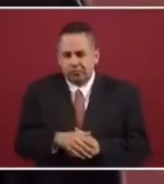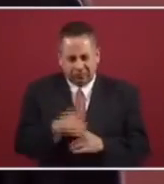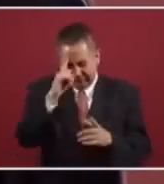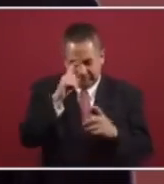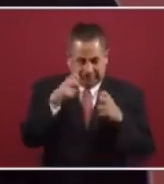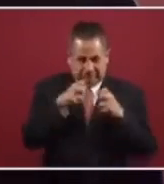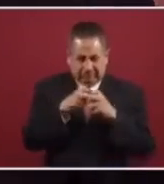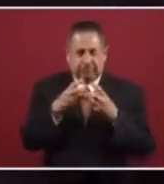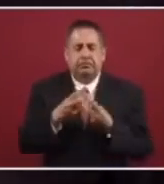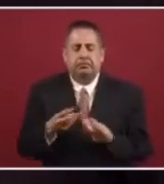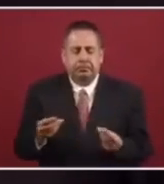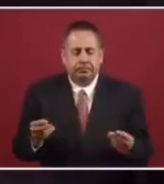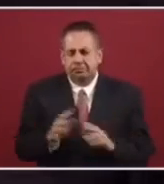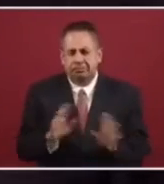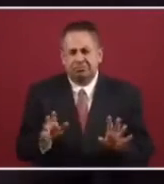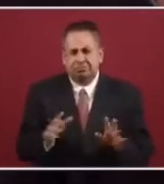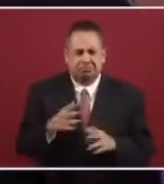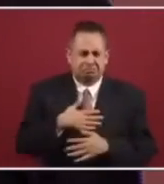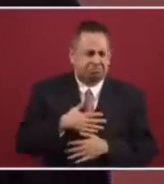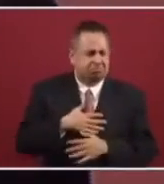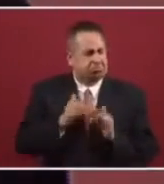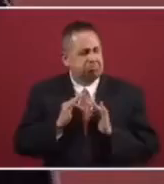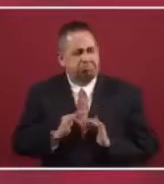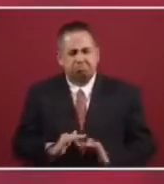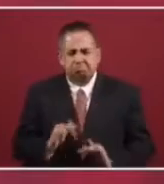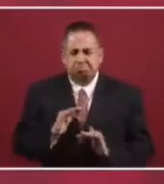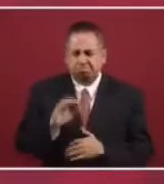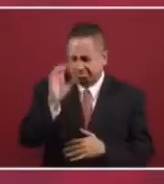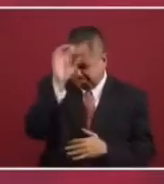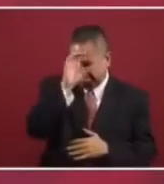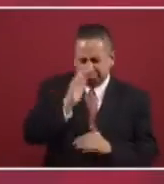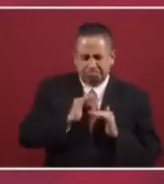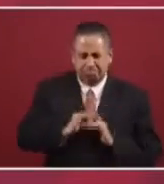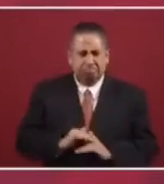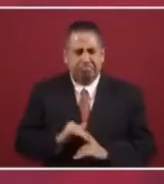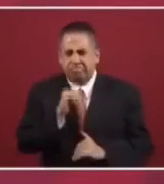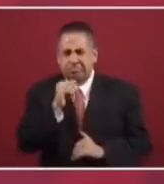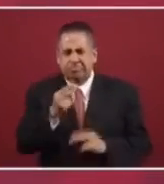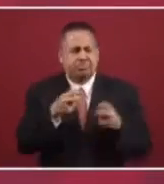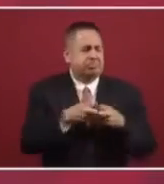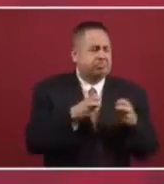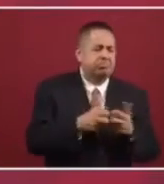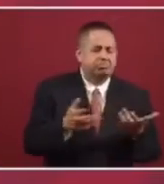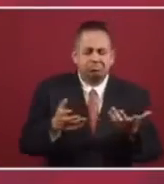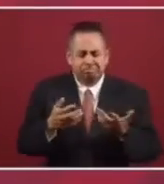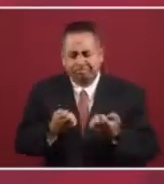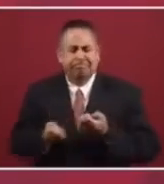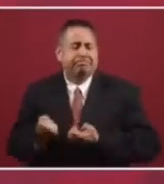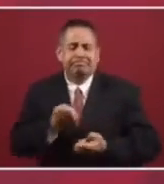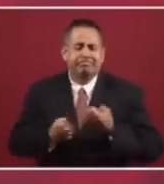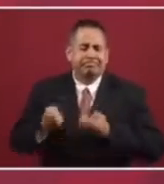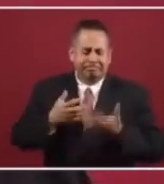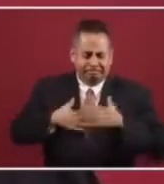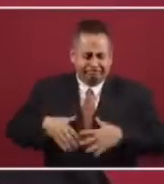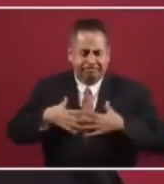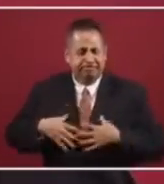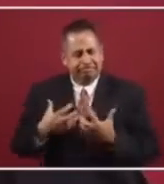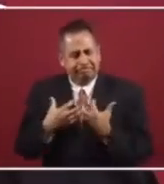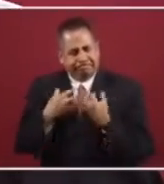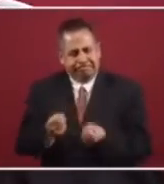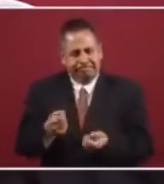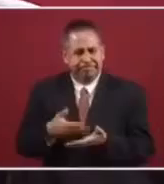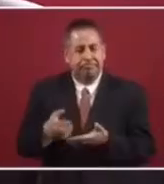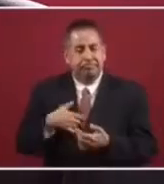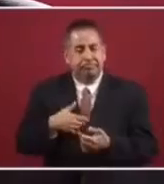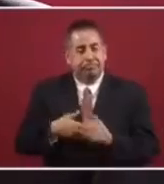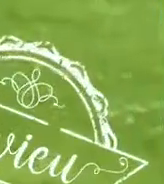estrés, porque estoy bastante bien, sino a tirar la polilla. Estoy aquí en Ciudad Universitaria, a